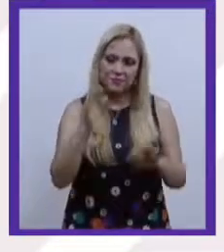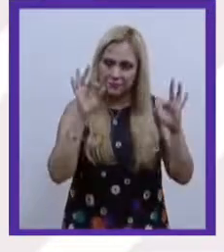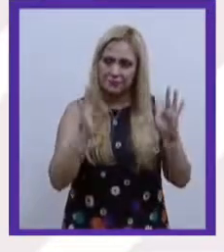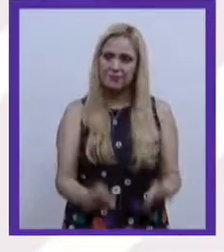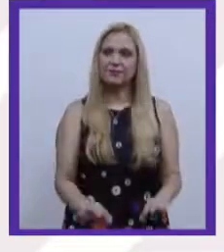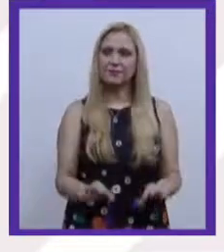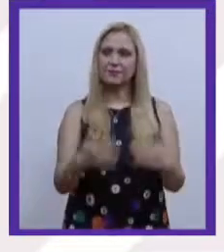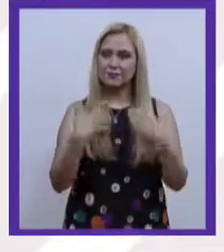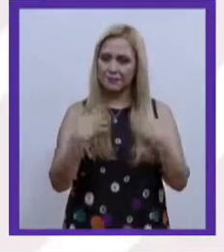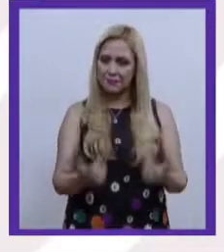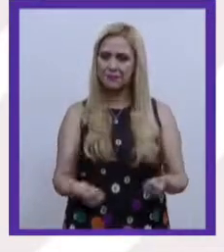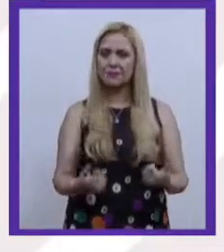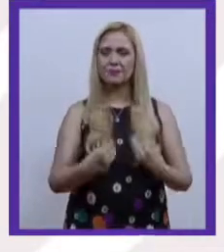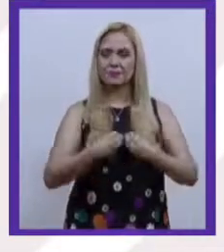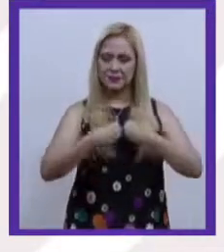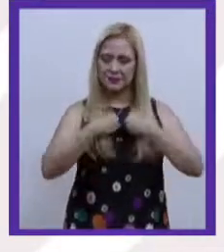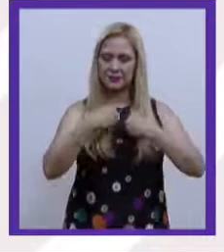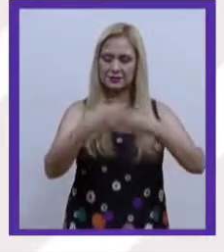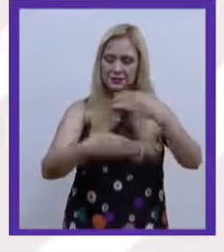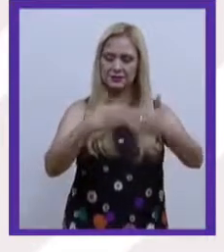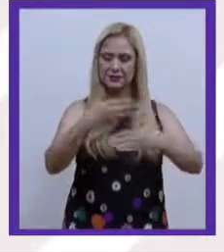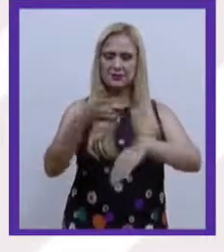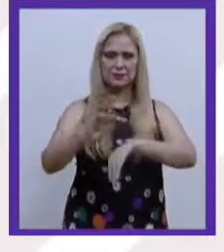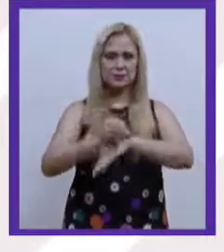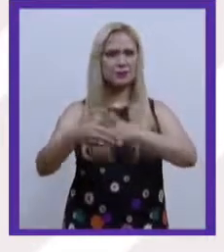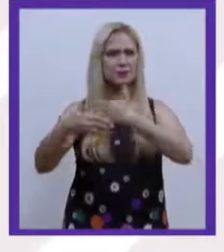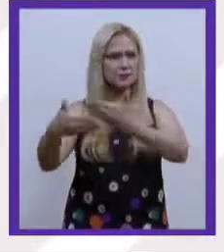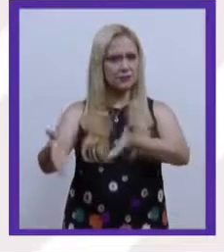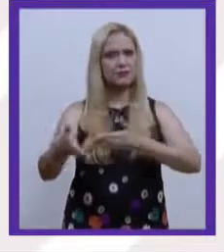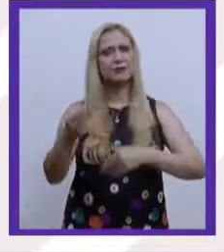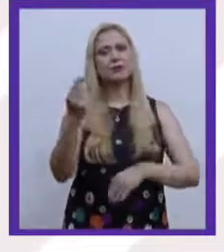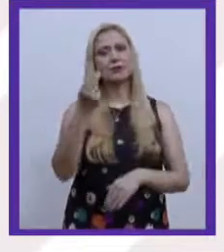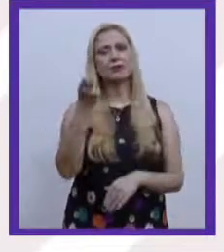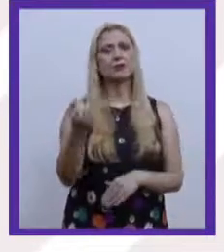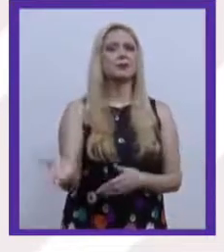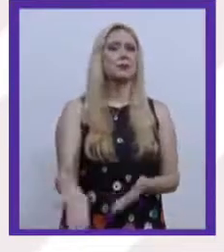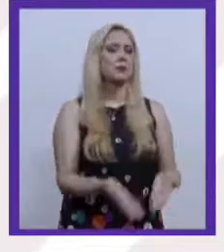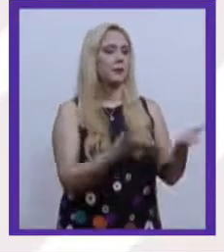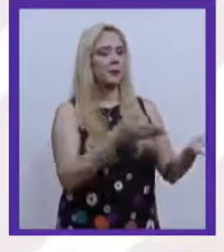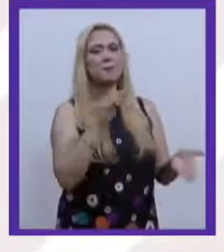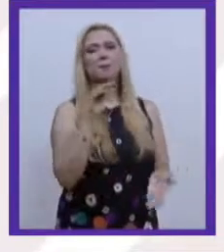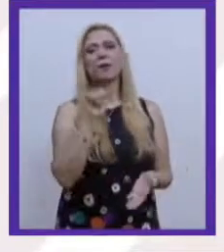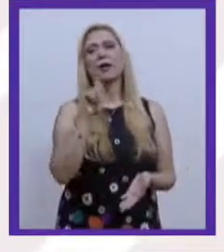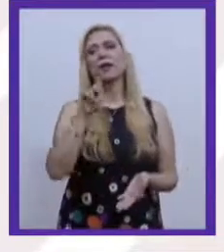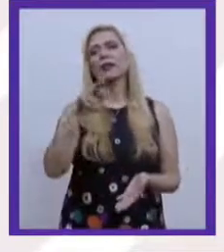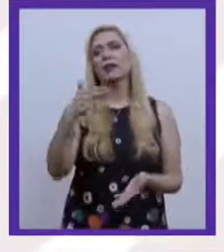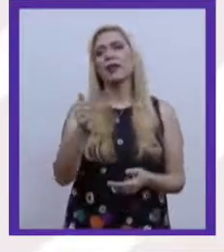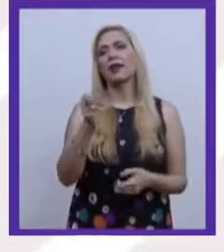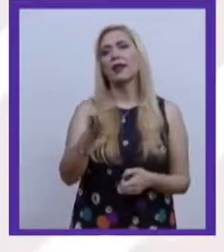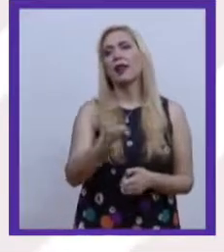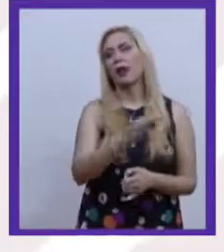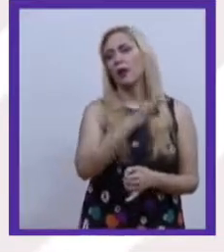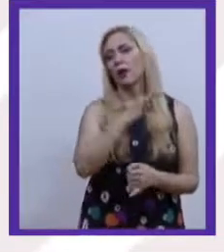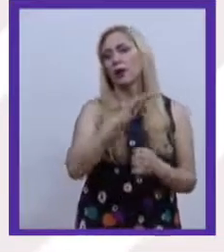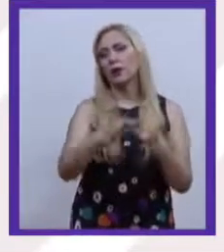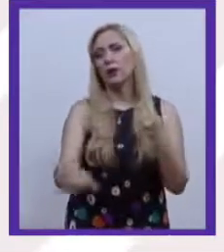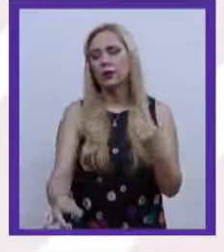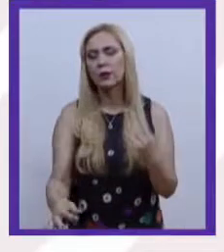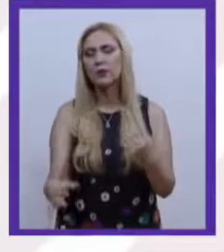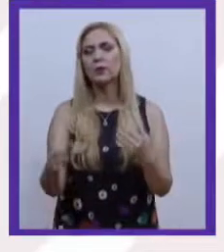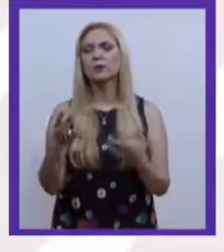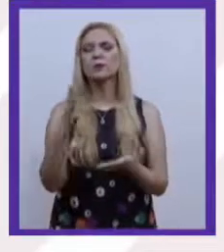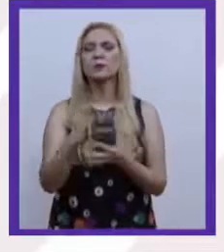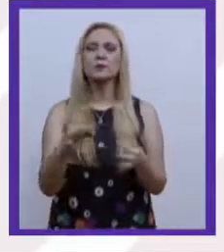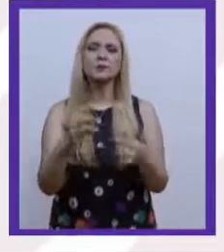adecuado para justo cambiar esta cultura. Y justo con ese tema quiero regresar contigo, Marta, para ya los últimos minutos